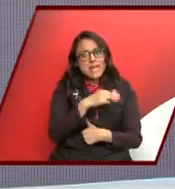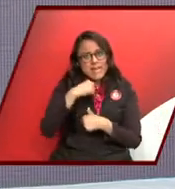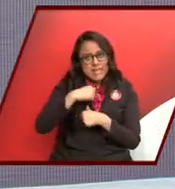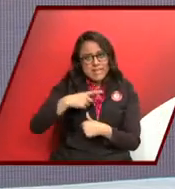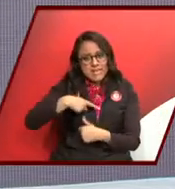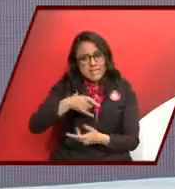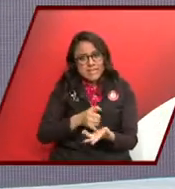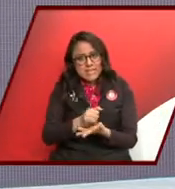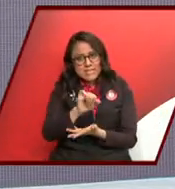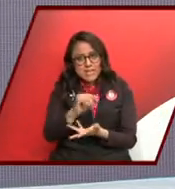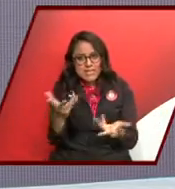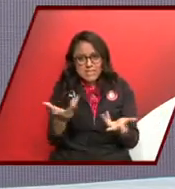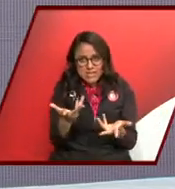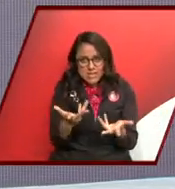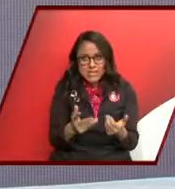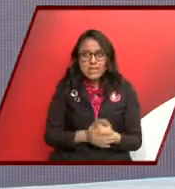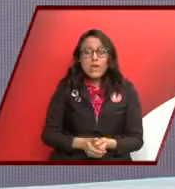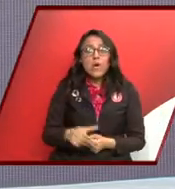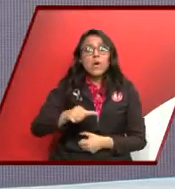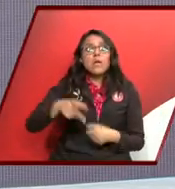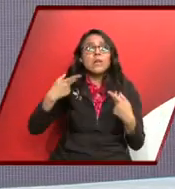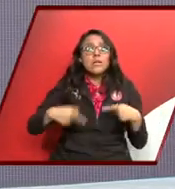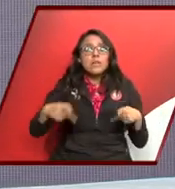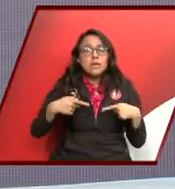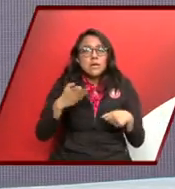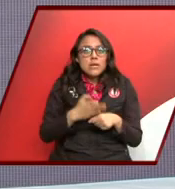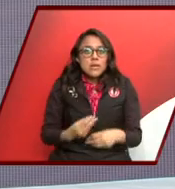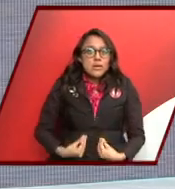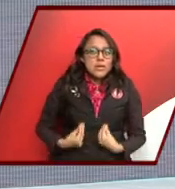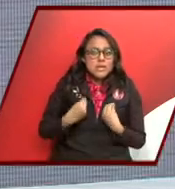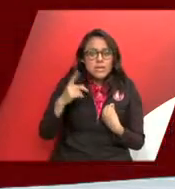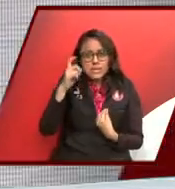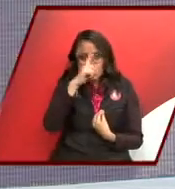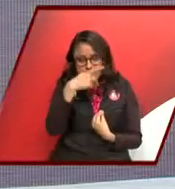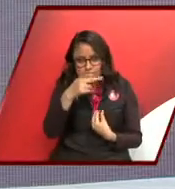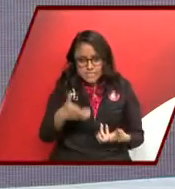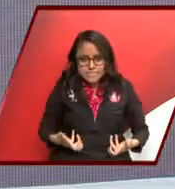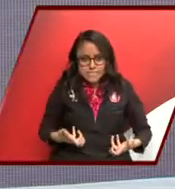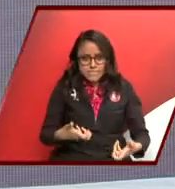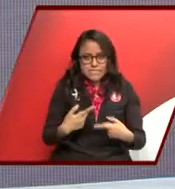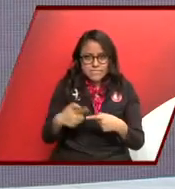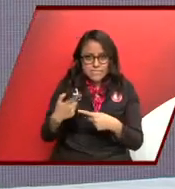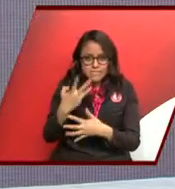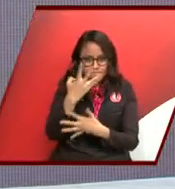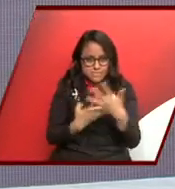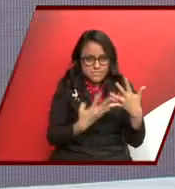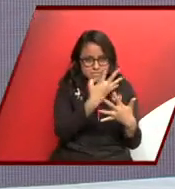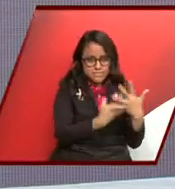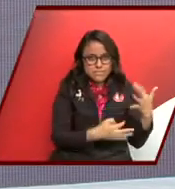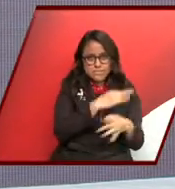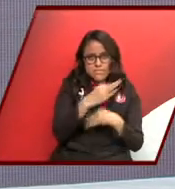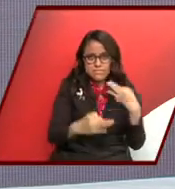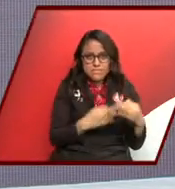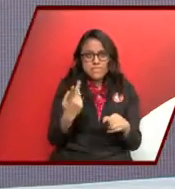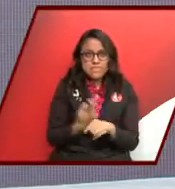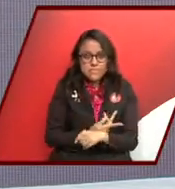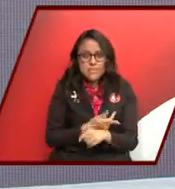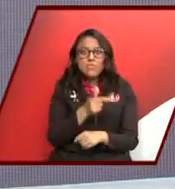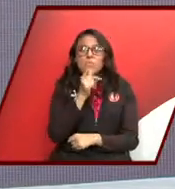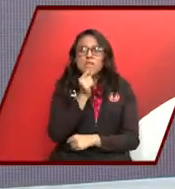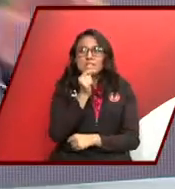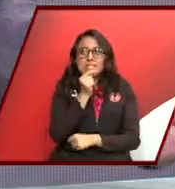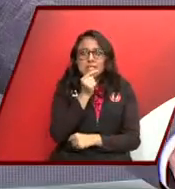y decide que se tienen que hacer las cosas. Hoy la gente se ha puesto a vivir en jaulas en sus calles y le han puesto rejas a todo.